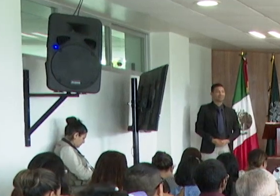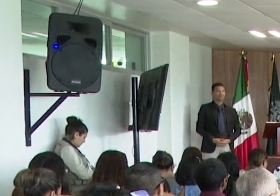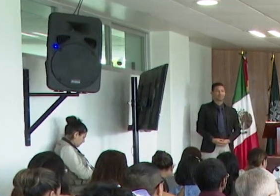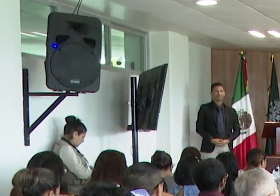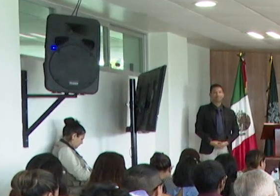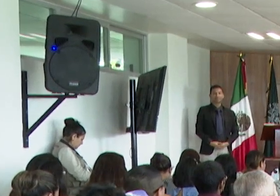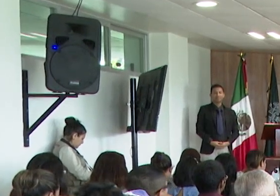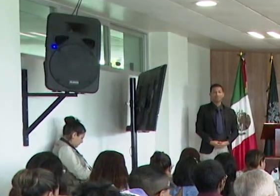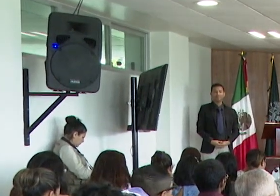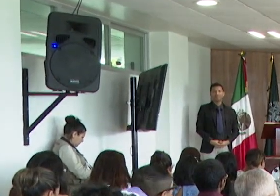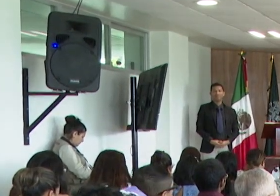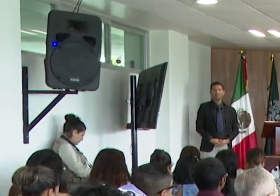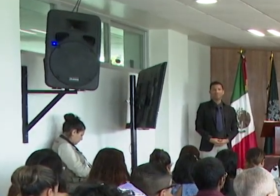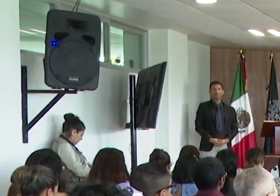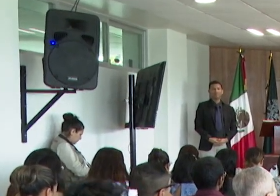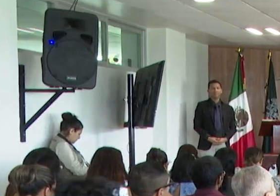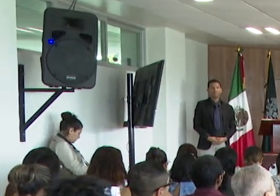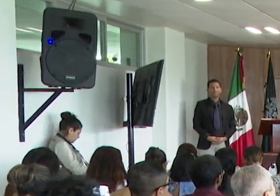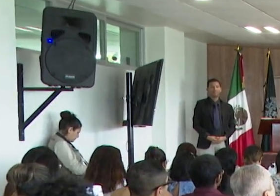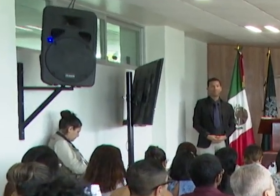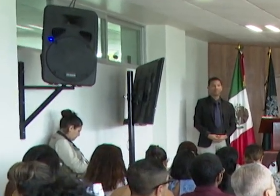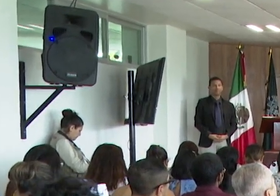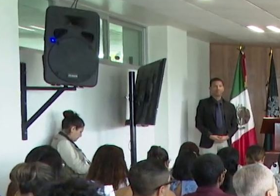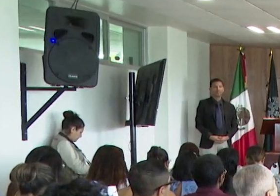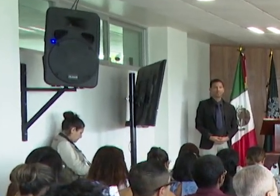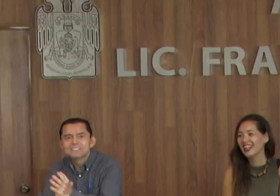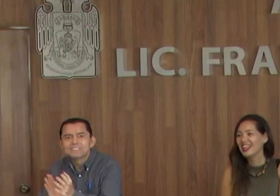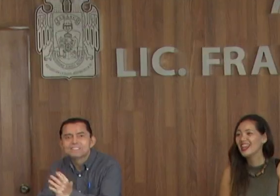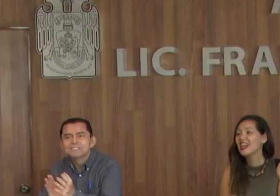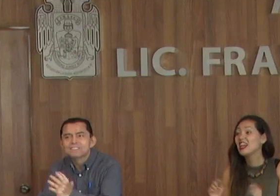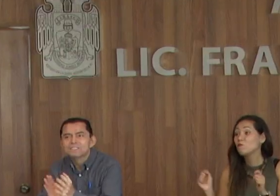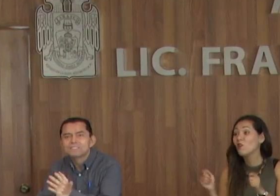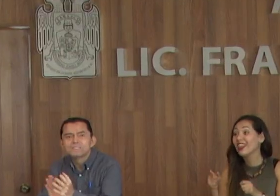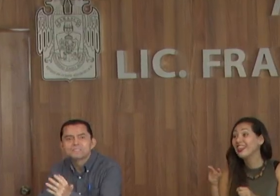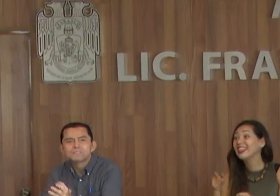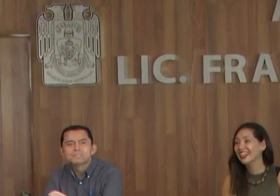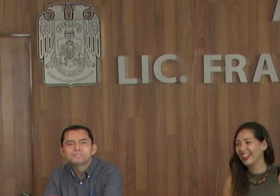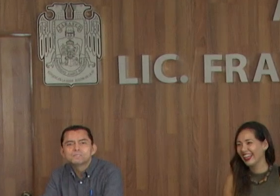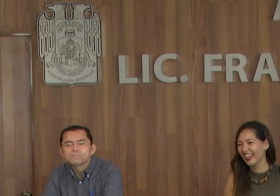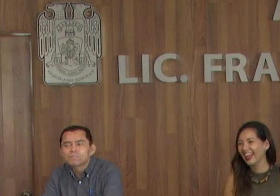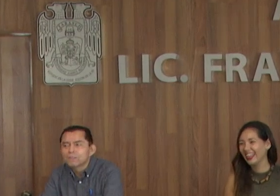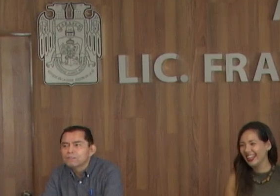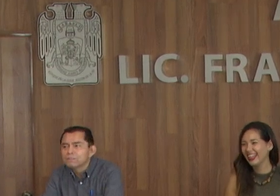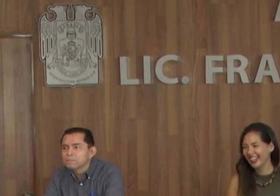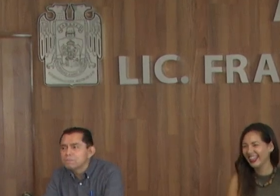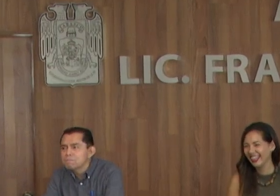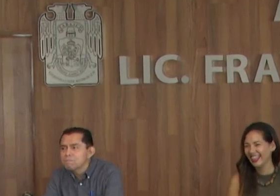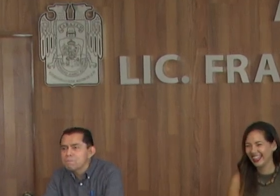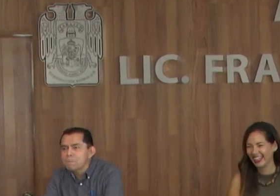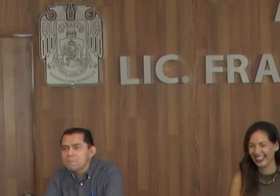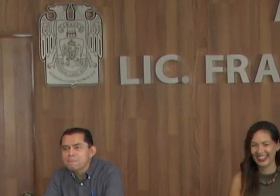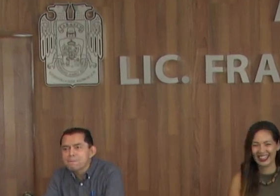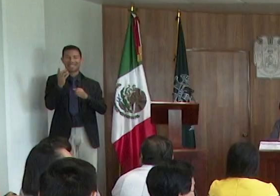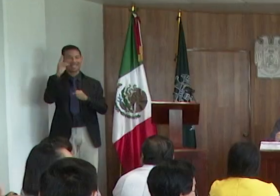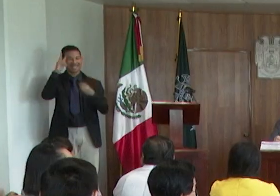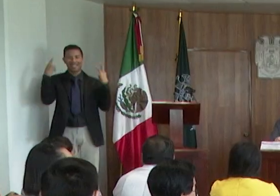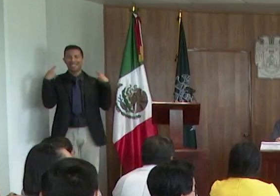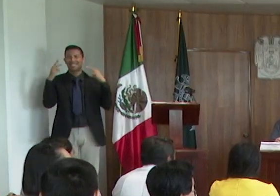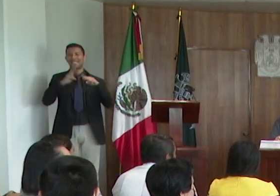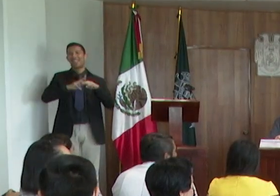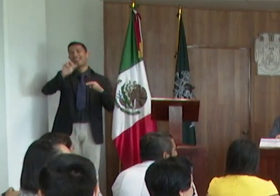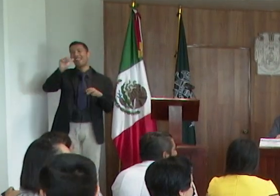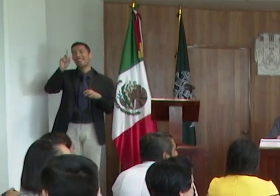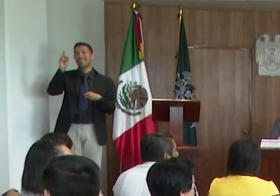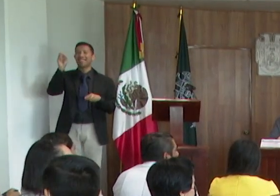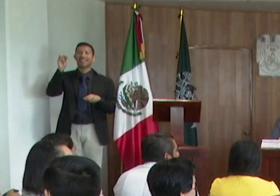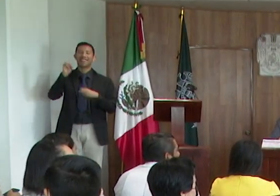organizado por el Instituto Nacional Electoral y el Instituto Electoral y de Participación Ciudadana de Tabasco, la consejera destacó que los